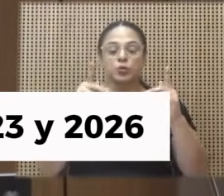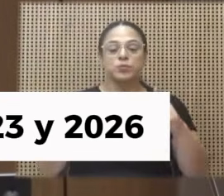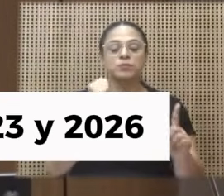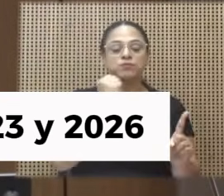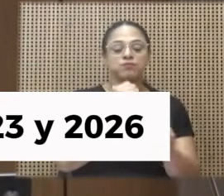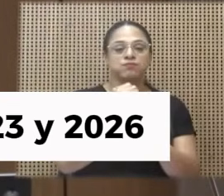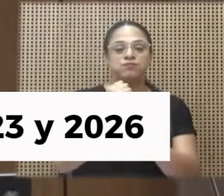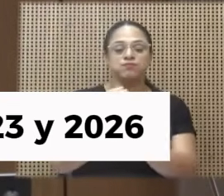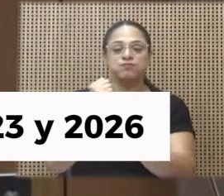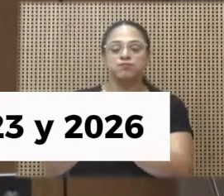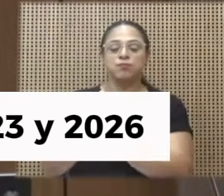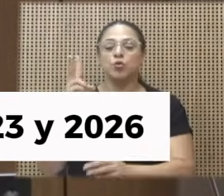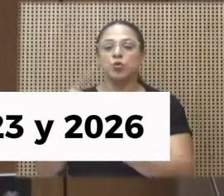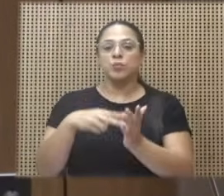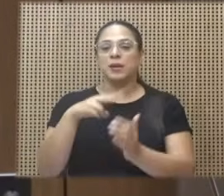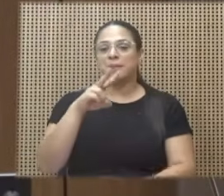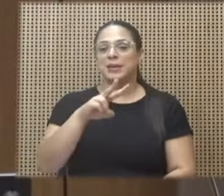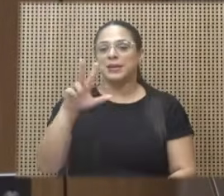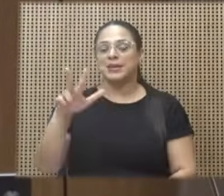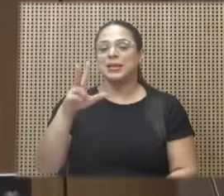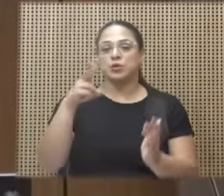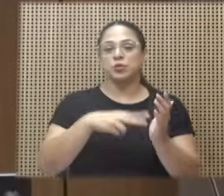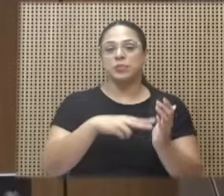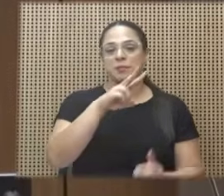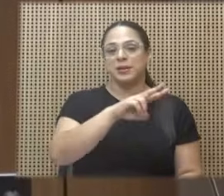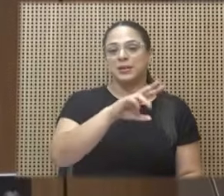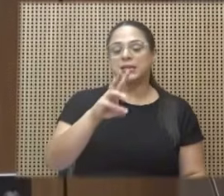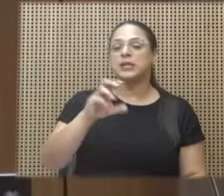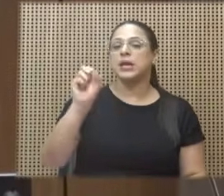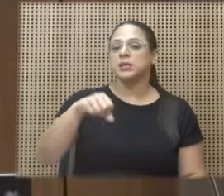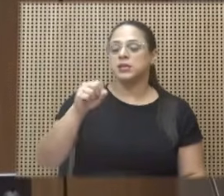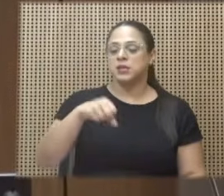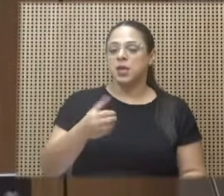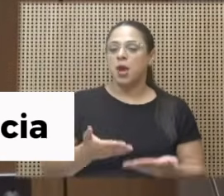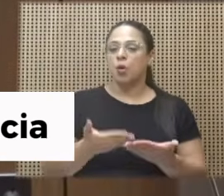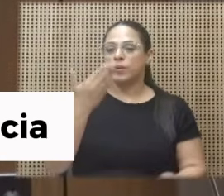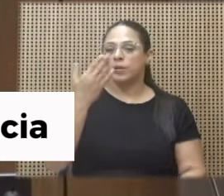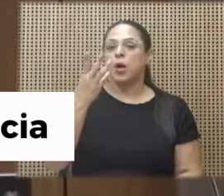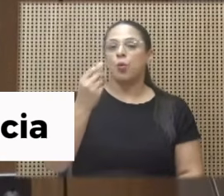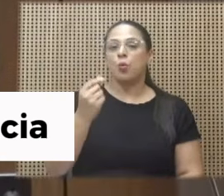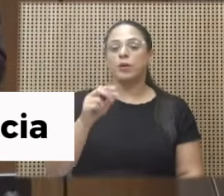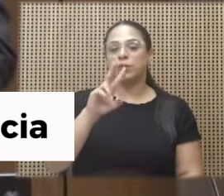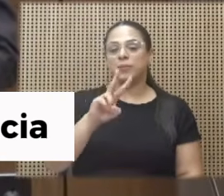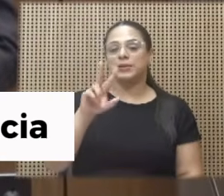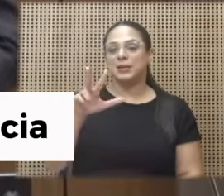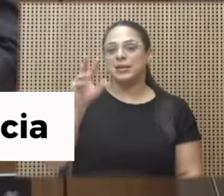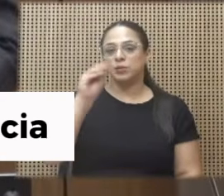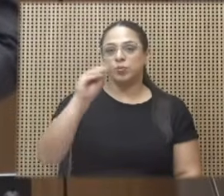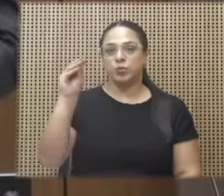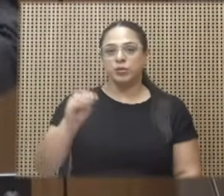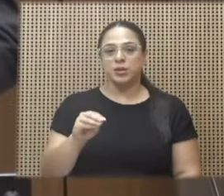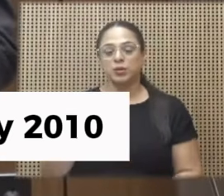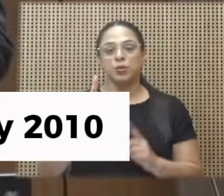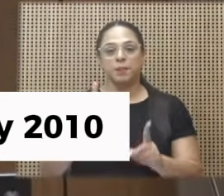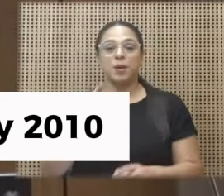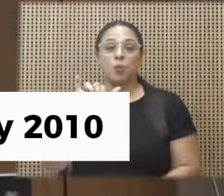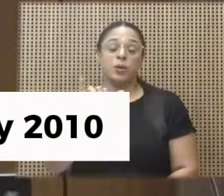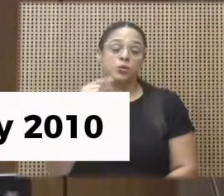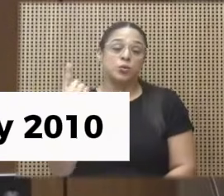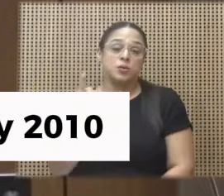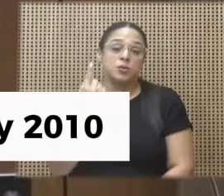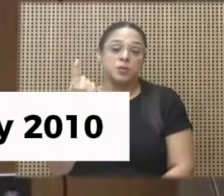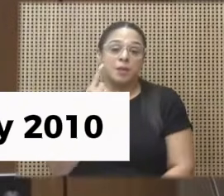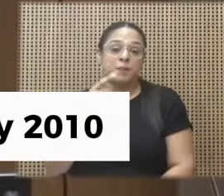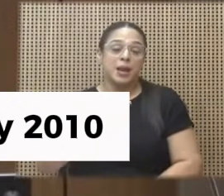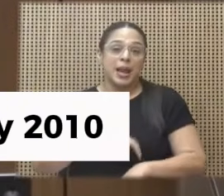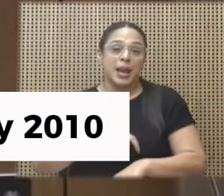el 2023 y el 2026, sí, en un 23%. Pero esa siempre ha sido la tendencia. En la época